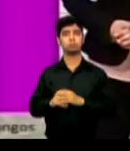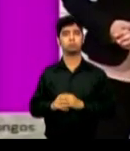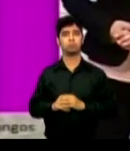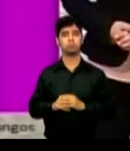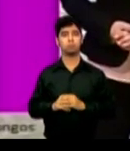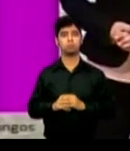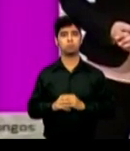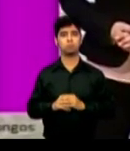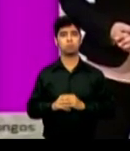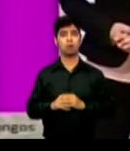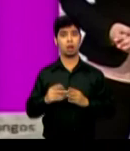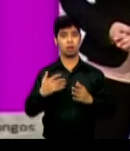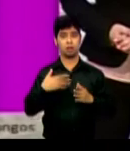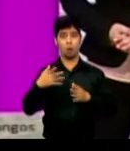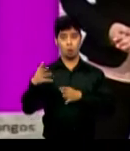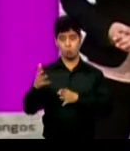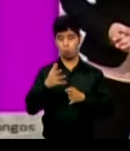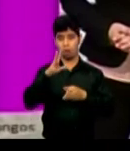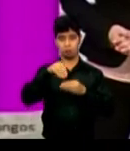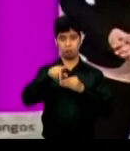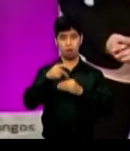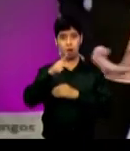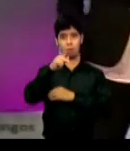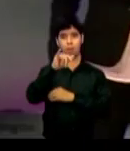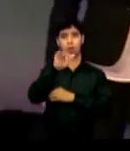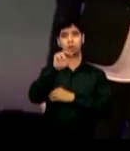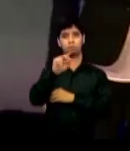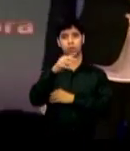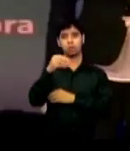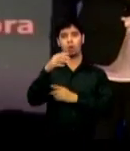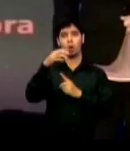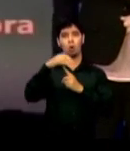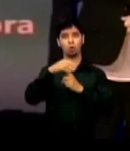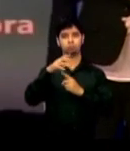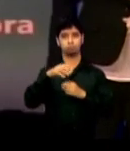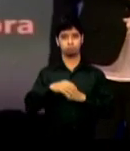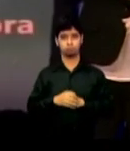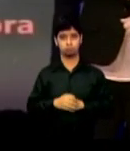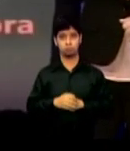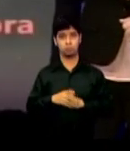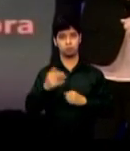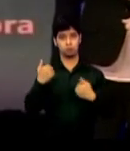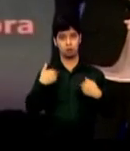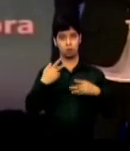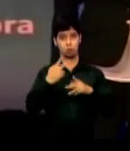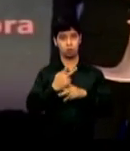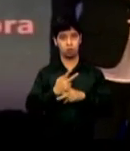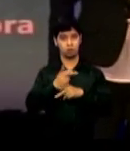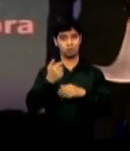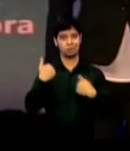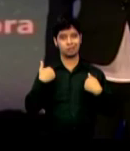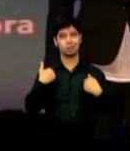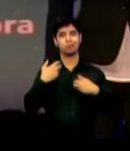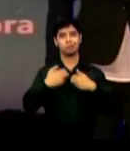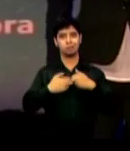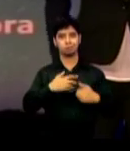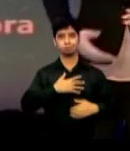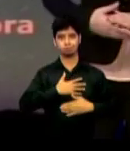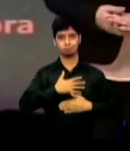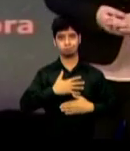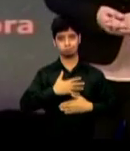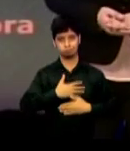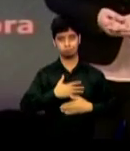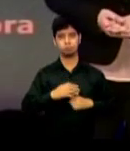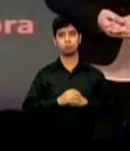altos de polen y muy altos de esporas de hongos. Tenga cuidado si padece de enfermedades en sus vías respiratorias. Esta noche